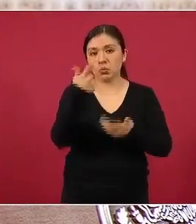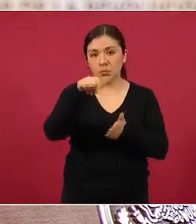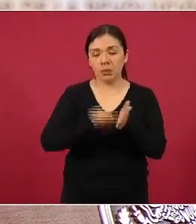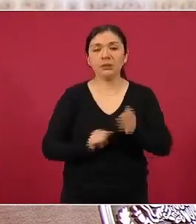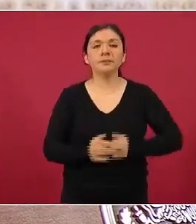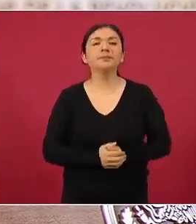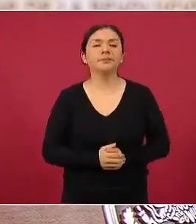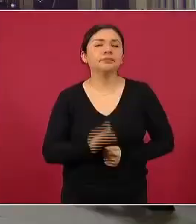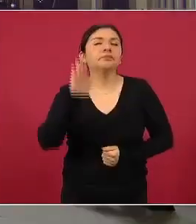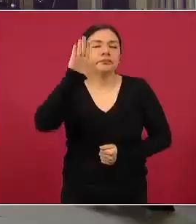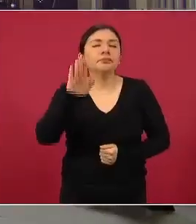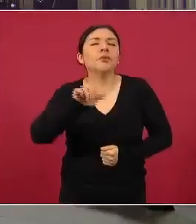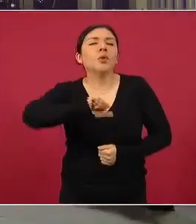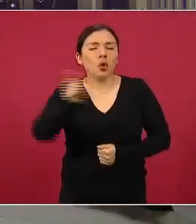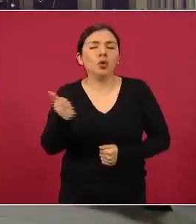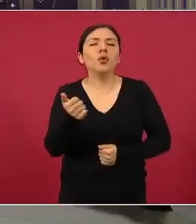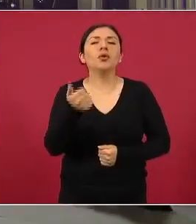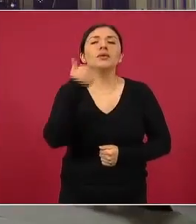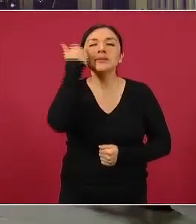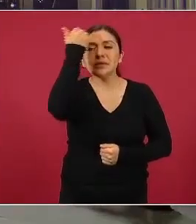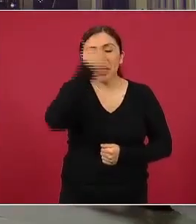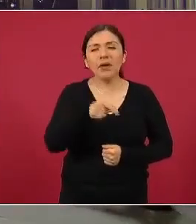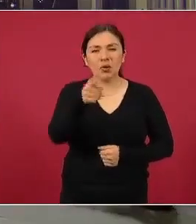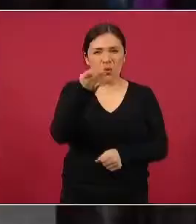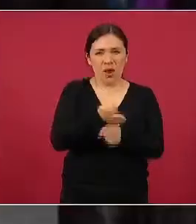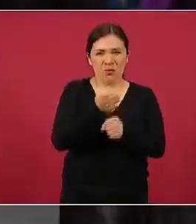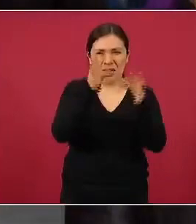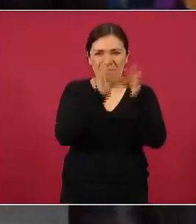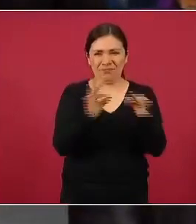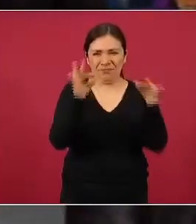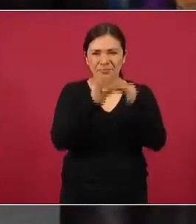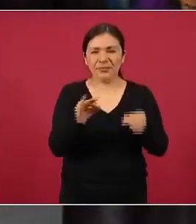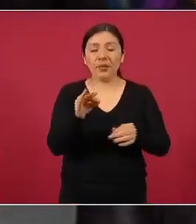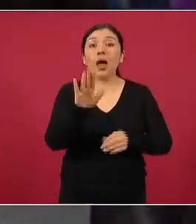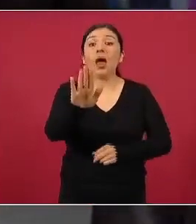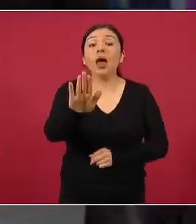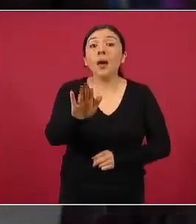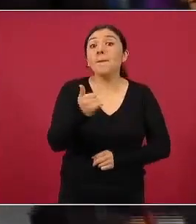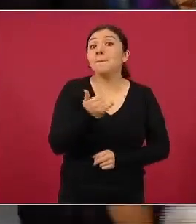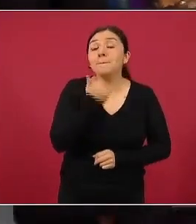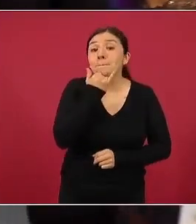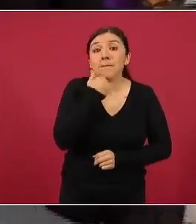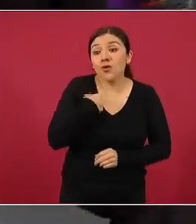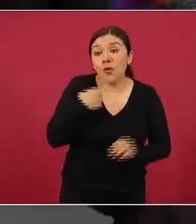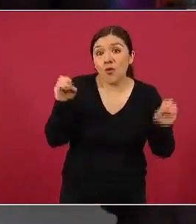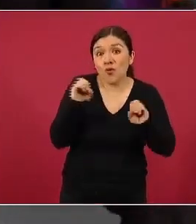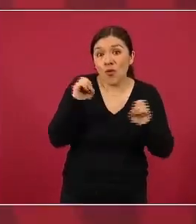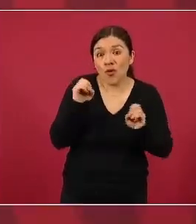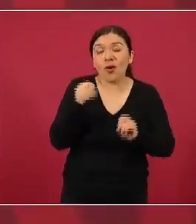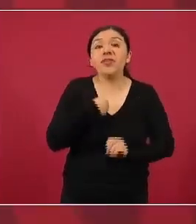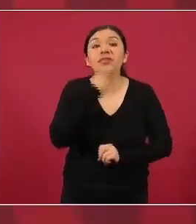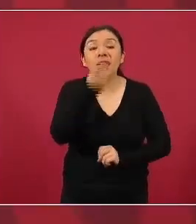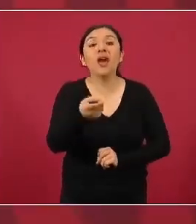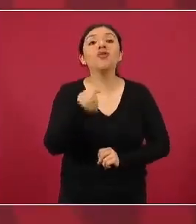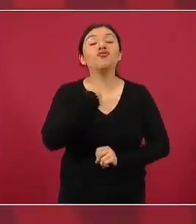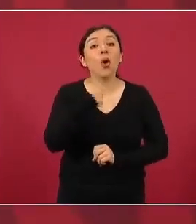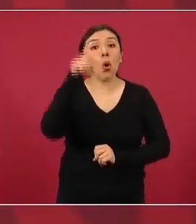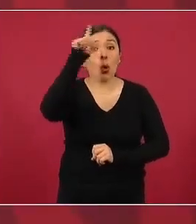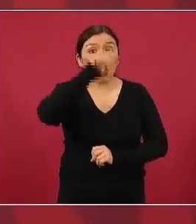Okay. Presidente, y nada más precisar, bueno, ya que explica, que aclara esto de… pero no terminé de decir que recomendaba